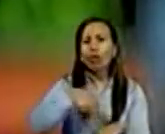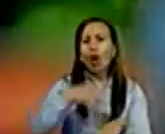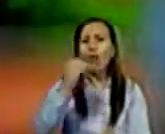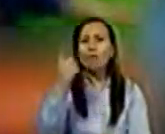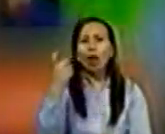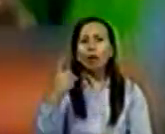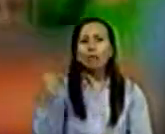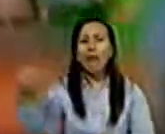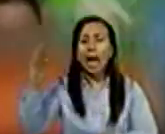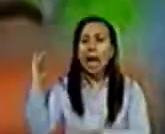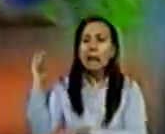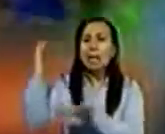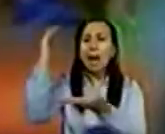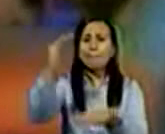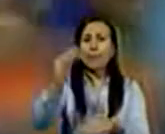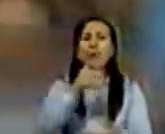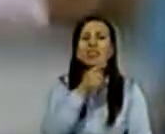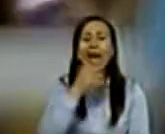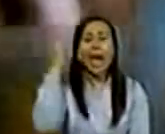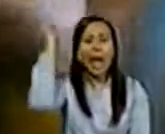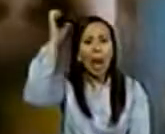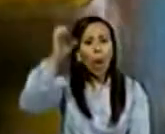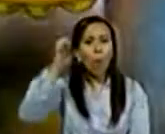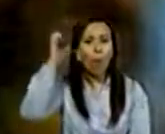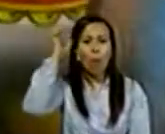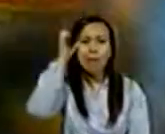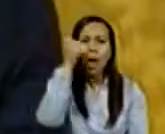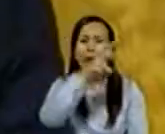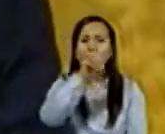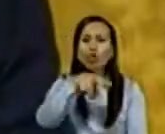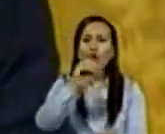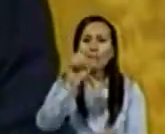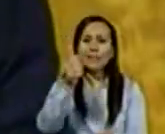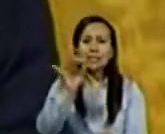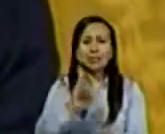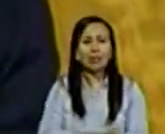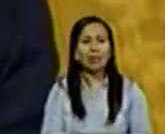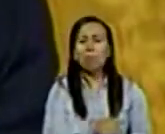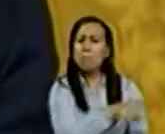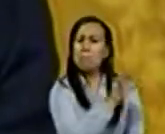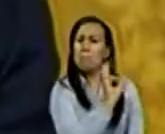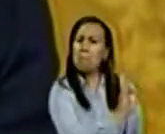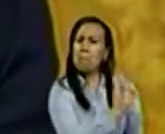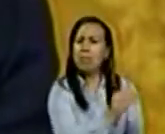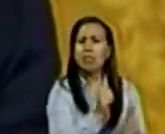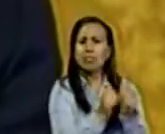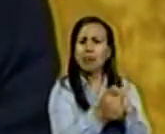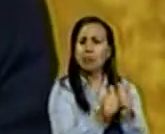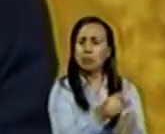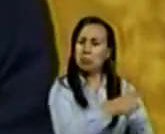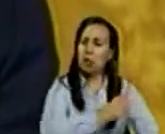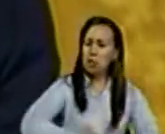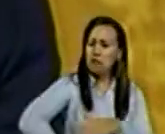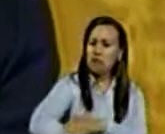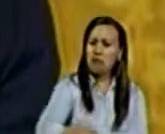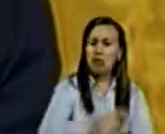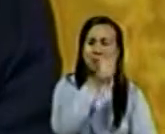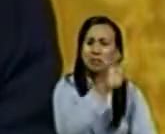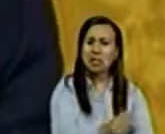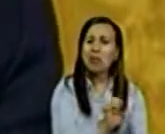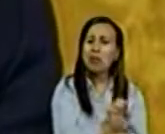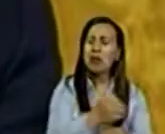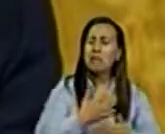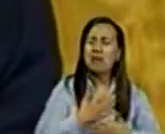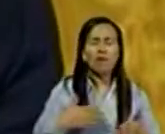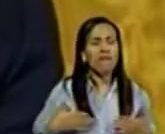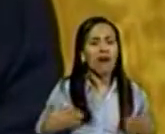el título de campeón de la Liga de Europa en el 2017. Vamos a uno de los mejores deportistas, futbolistas ecuatorianos de todos los tiempos,